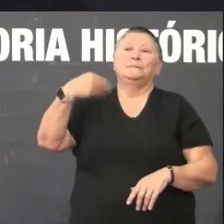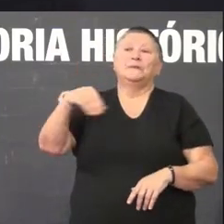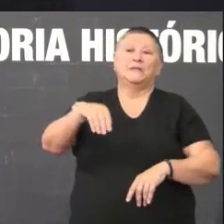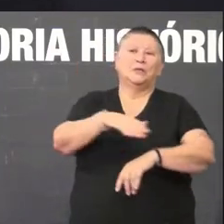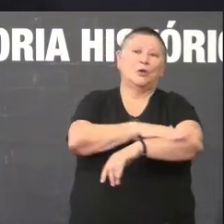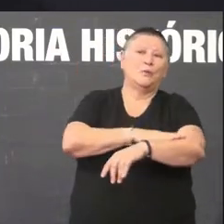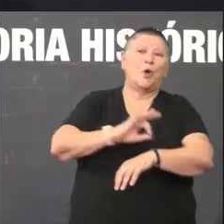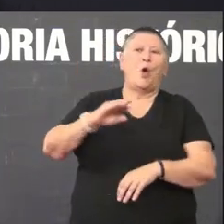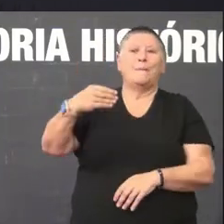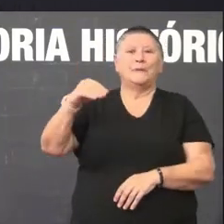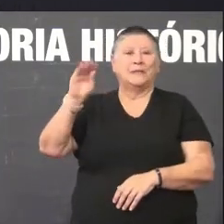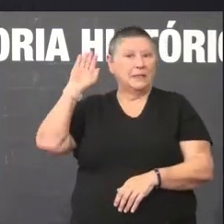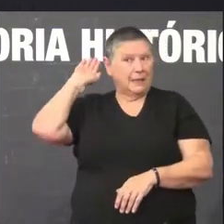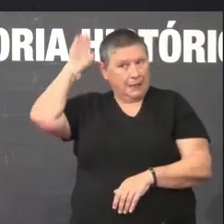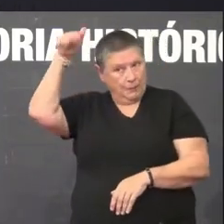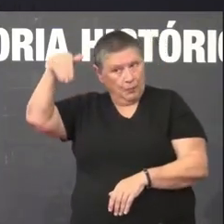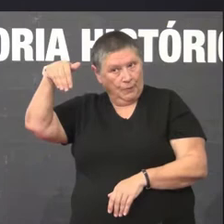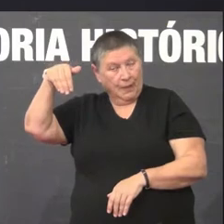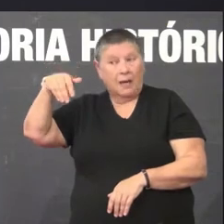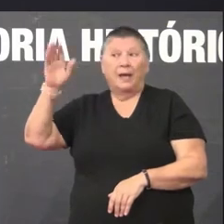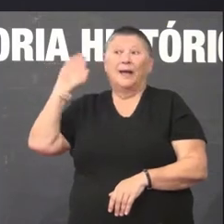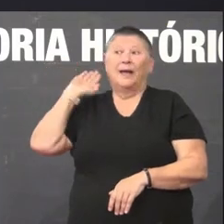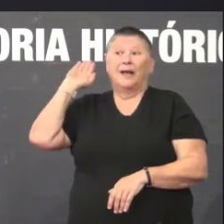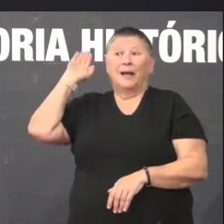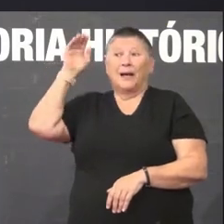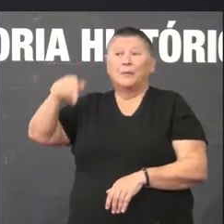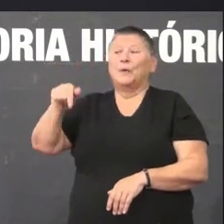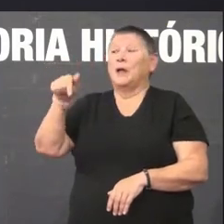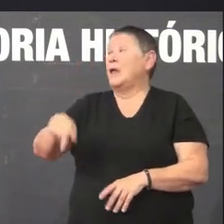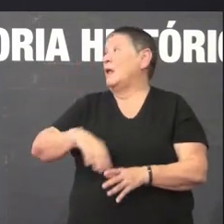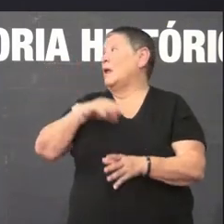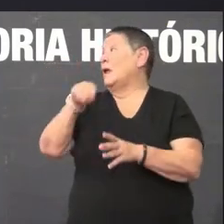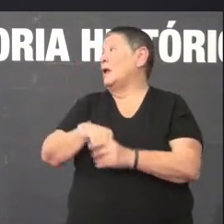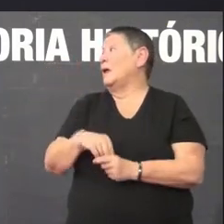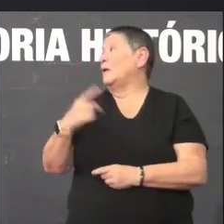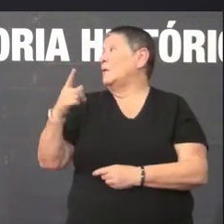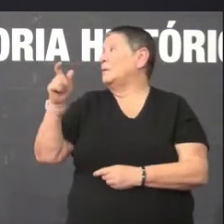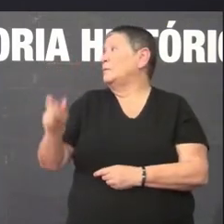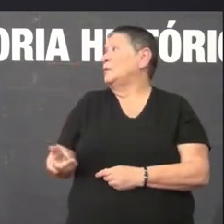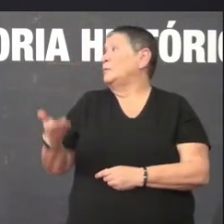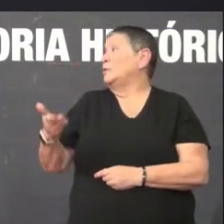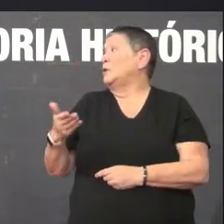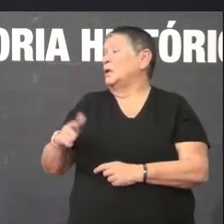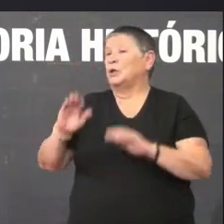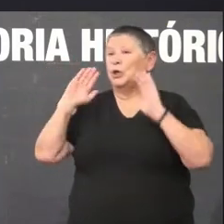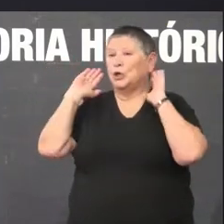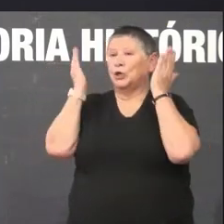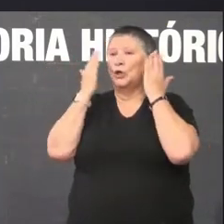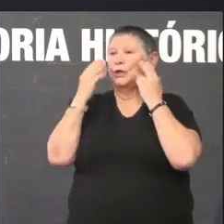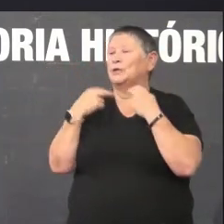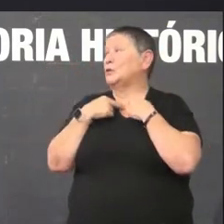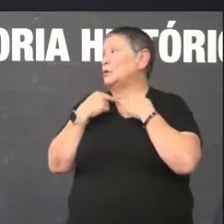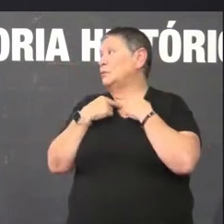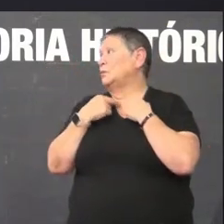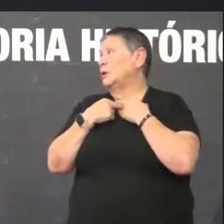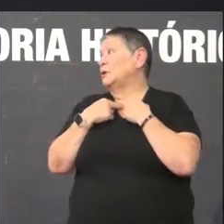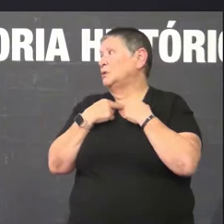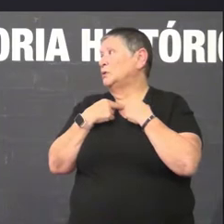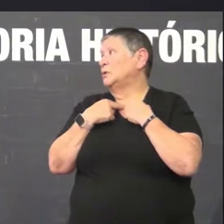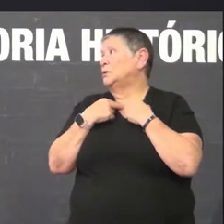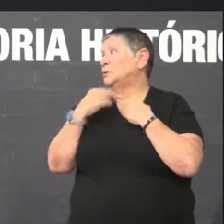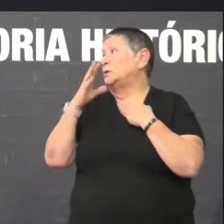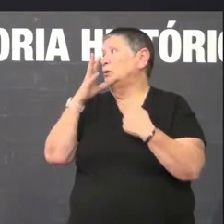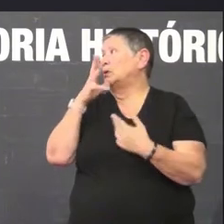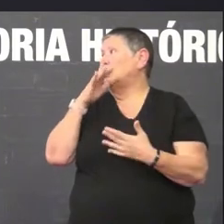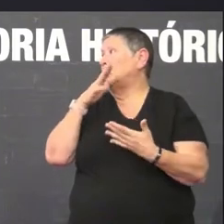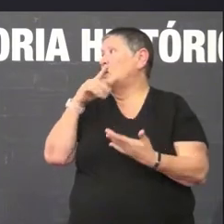da República. Na República, a masonería tiña unha presencia moi importante no Congreso dos Diputados, ao cual temos aquí